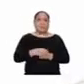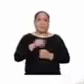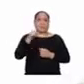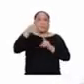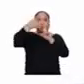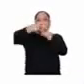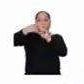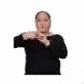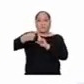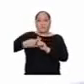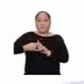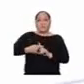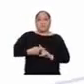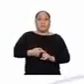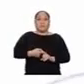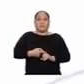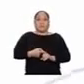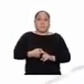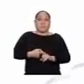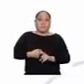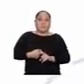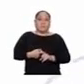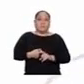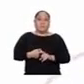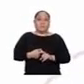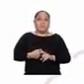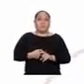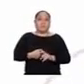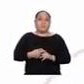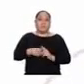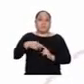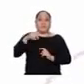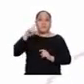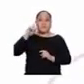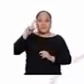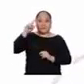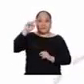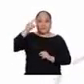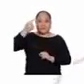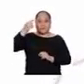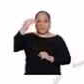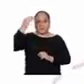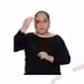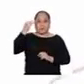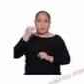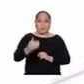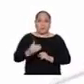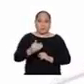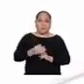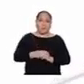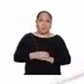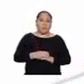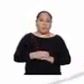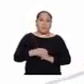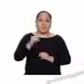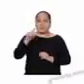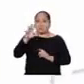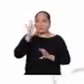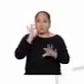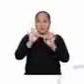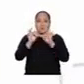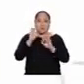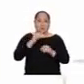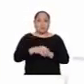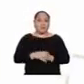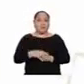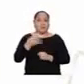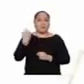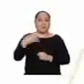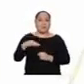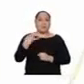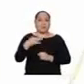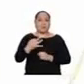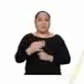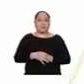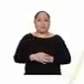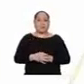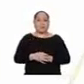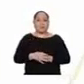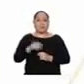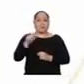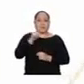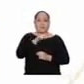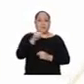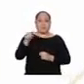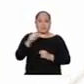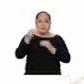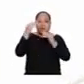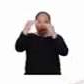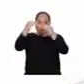la suma de la frecuencia relativa desde el primer intervalo hasta la fila que querramos, siempre y cuando los